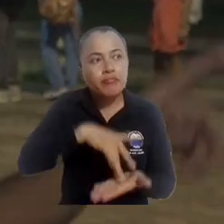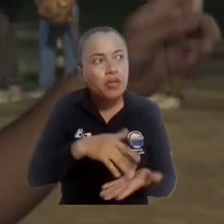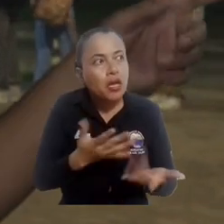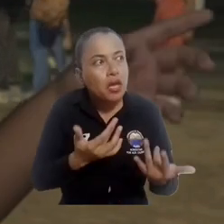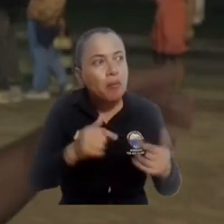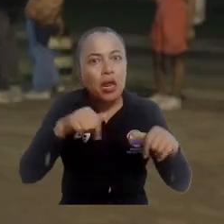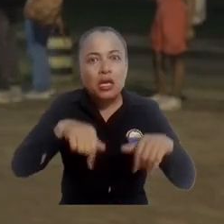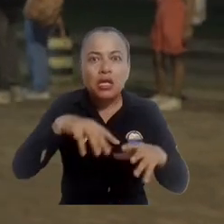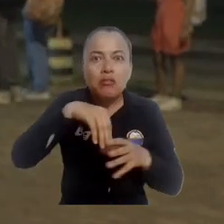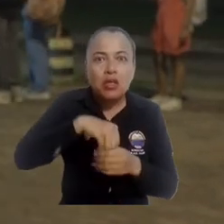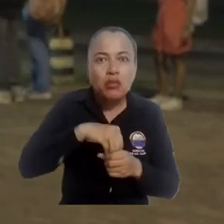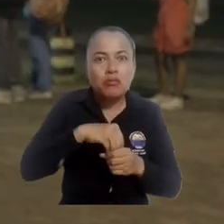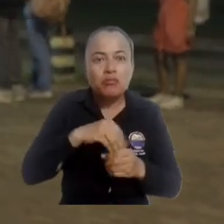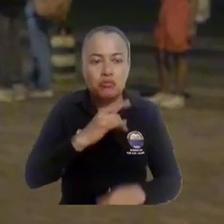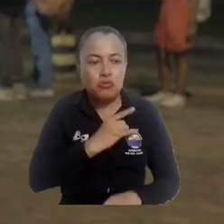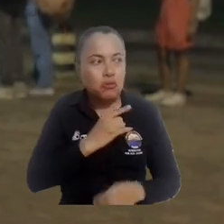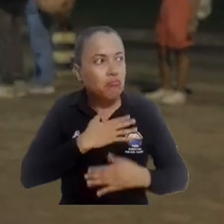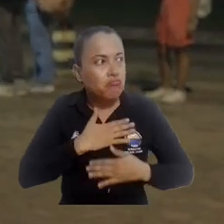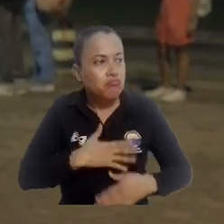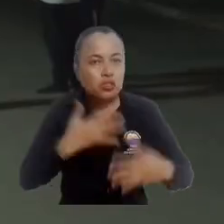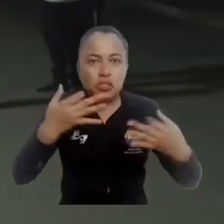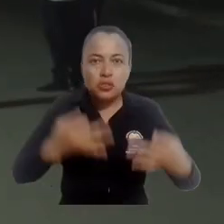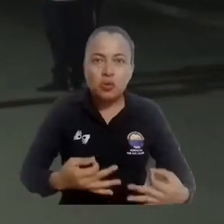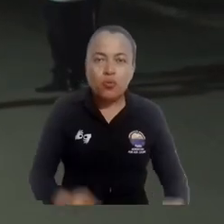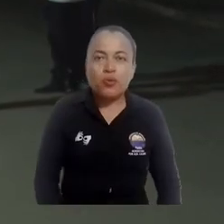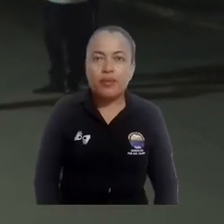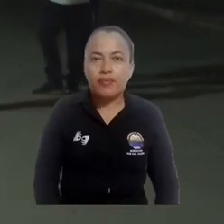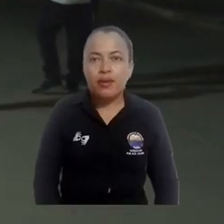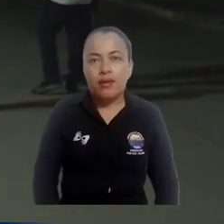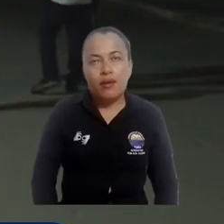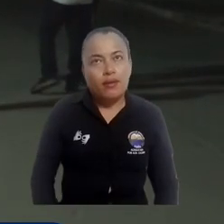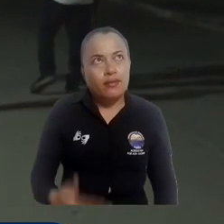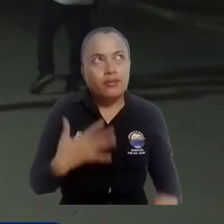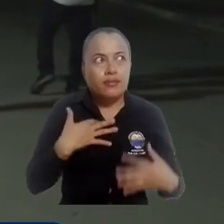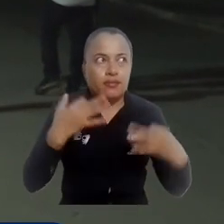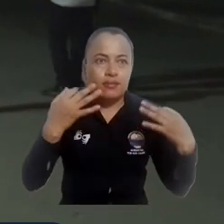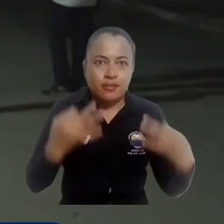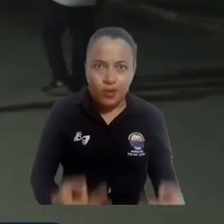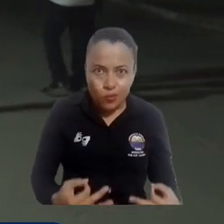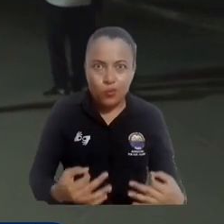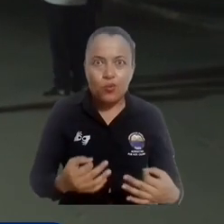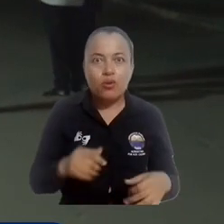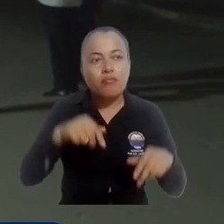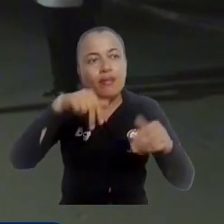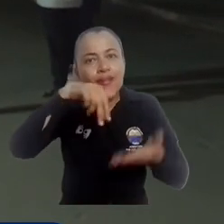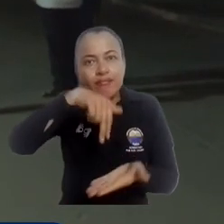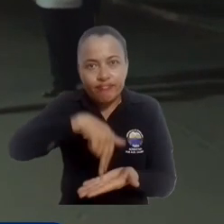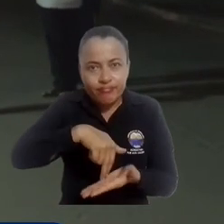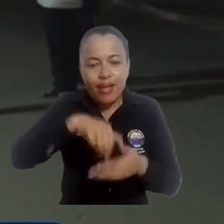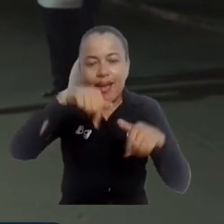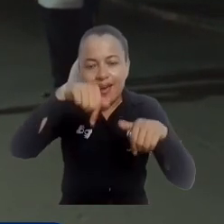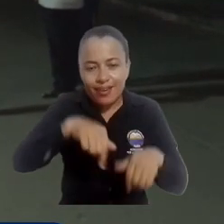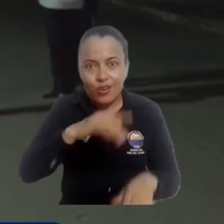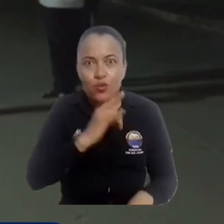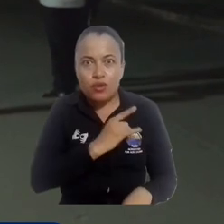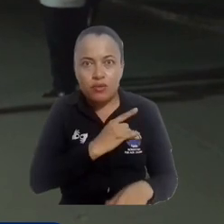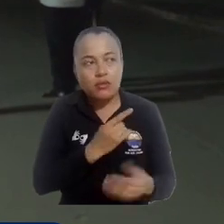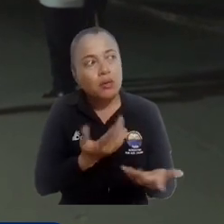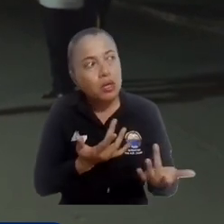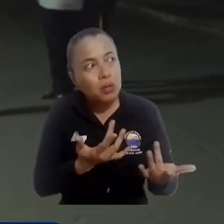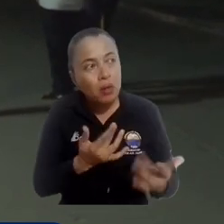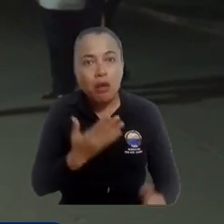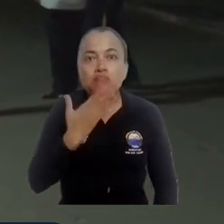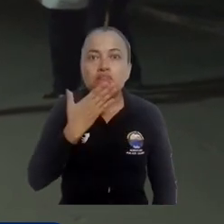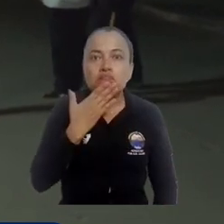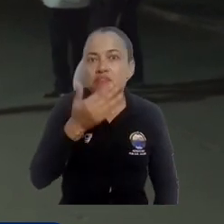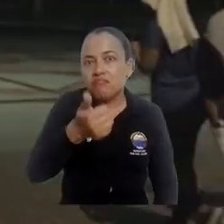y esperar su busecito aquí dentro de la universidad de manera segura. Más seguros al momento de agarrar estas busetas, ya que la están esperando aquí directamente y